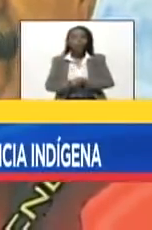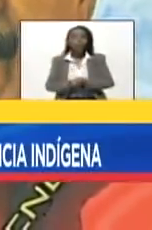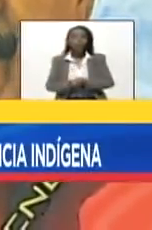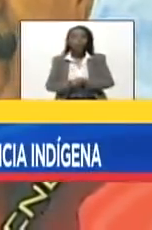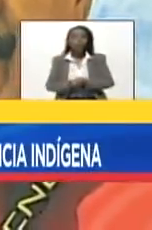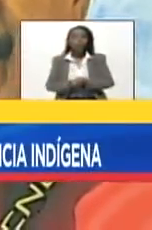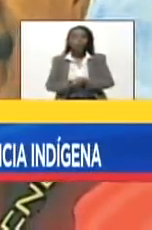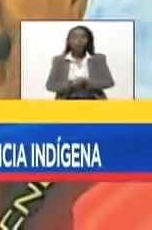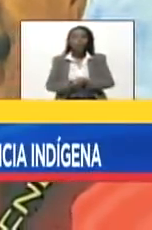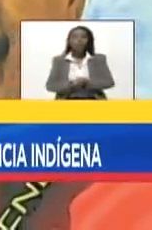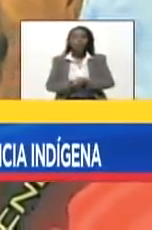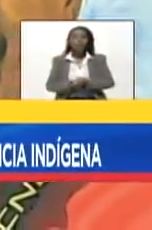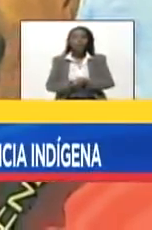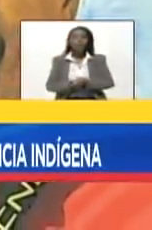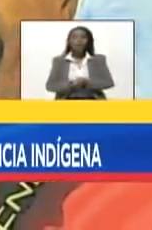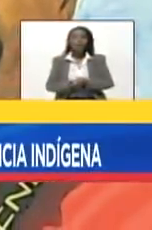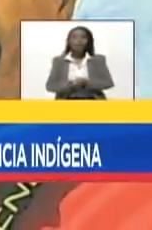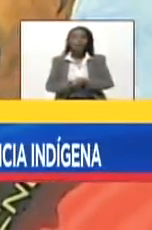Noelí,